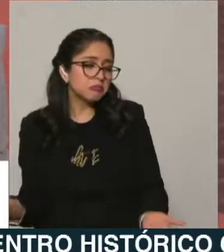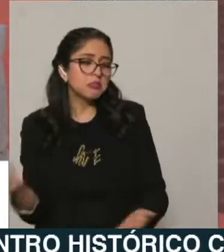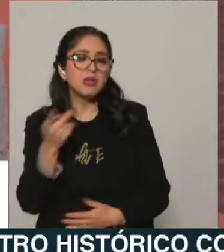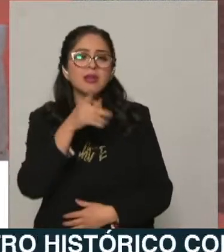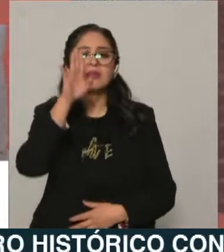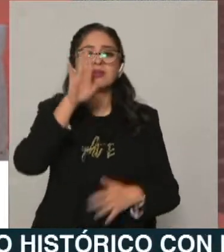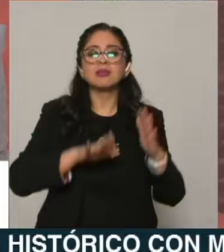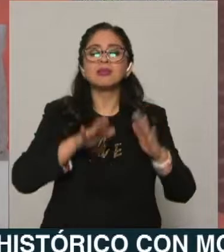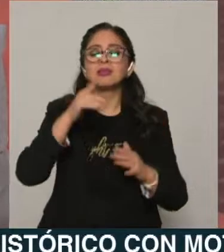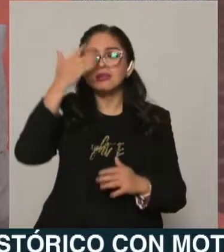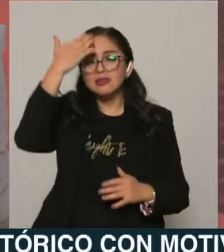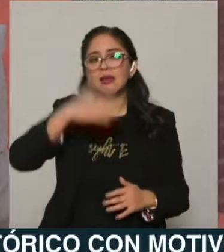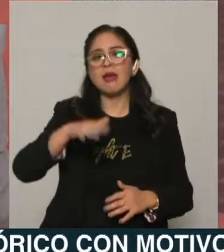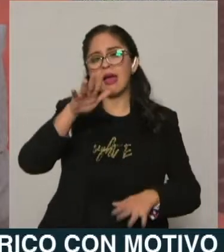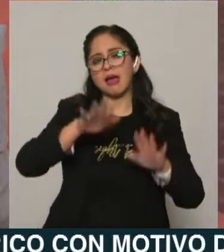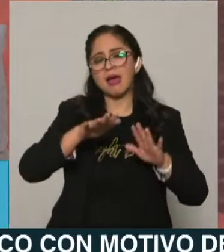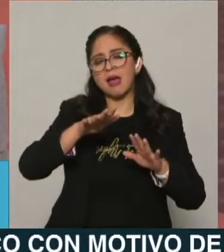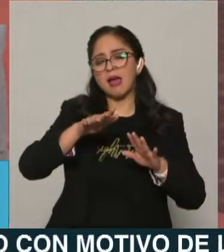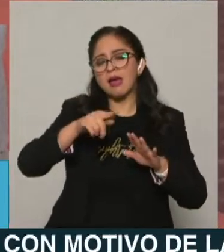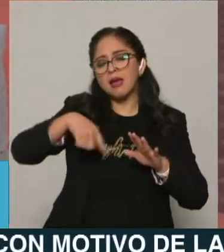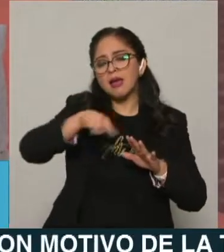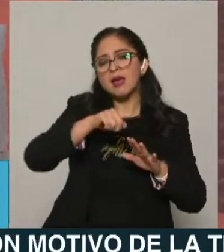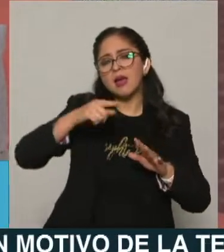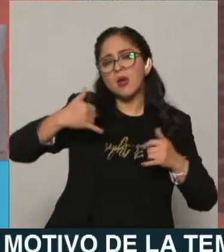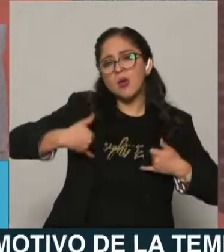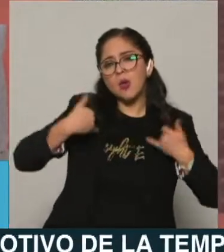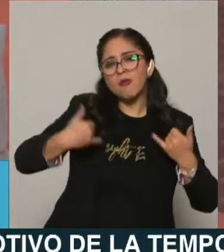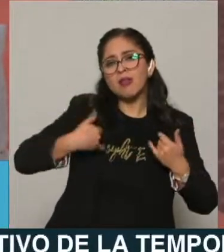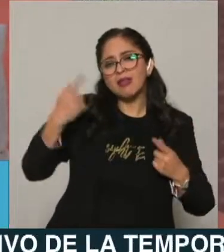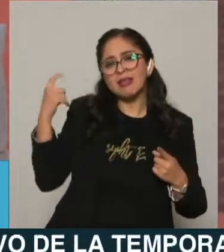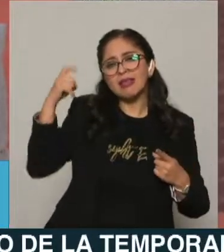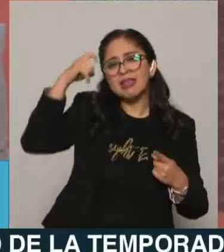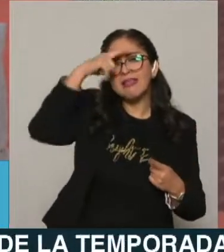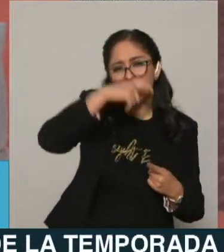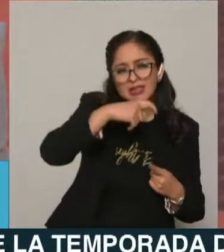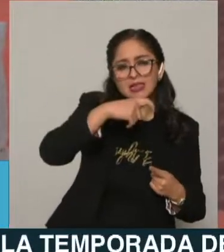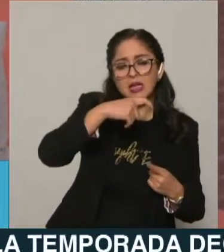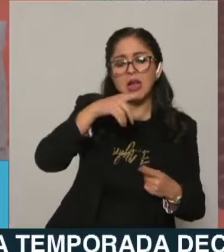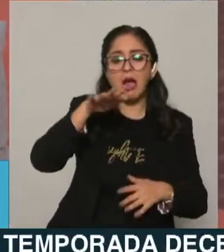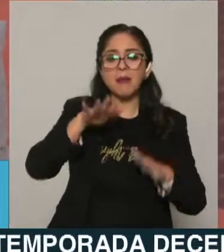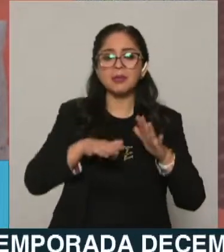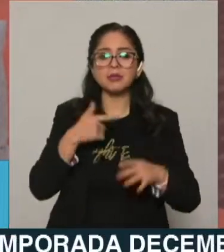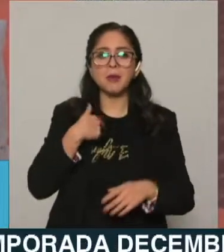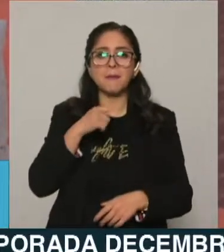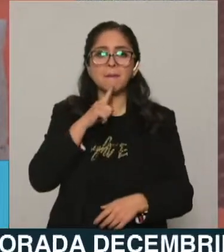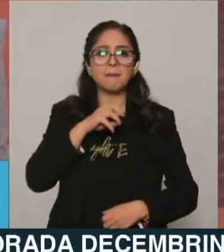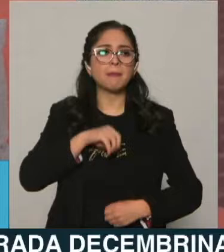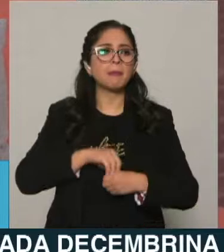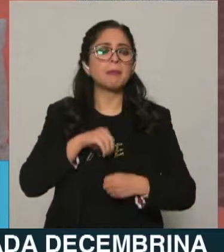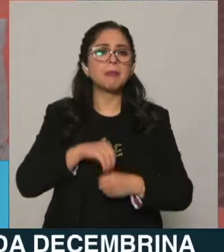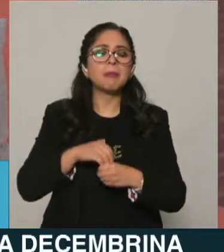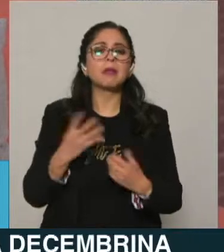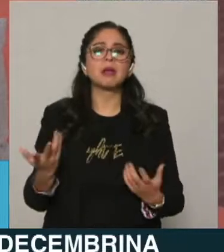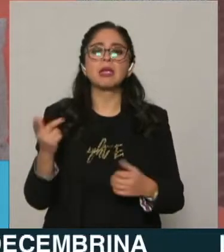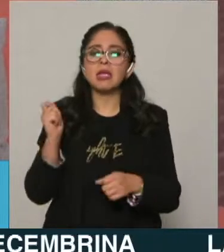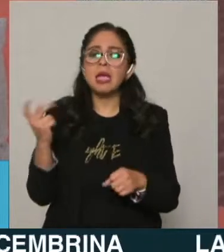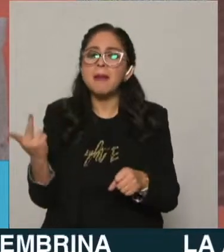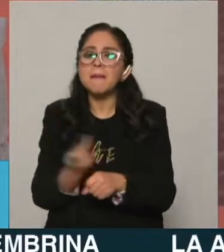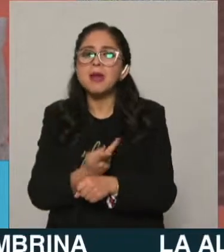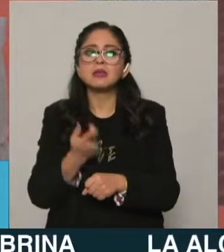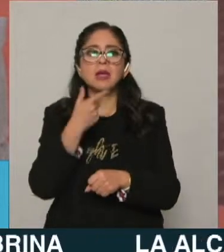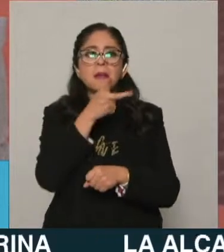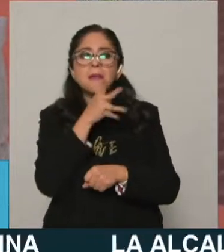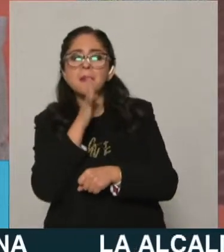risible. Es muy difícil que un adolescente, es parte de la adolescencia, que el adolescente trate de ocultar cosas acerca de lo que le pasa a sus